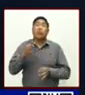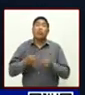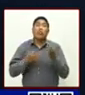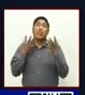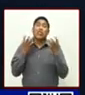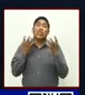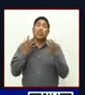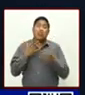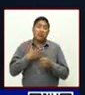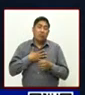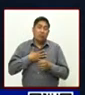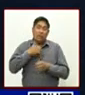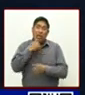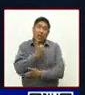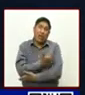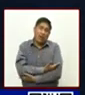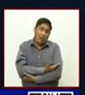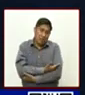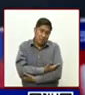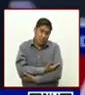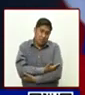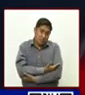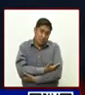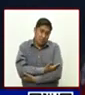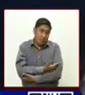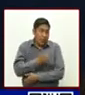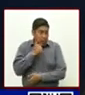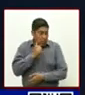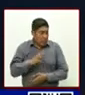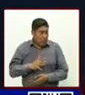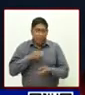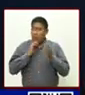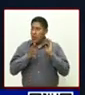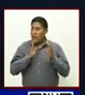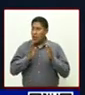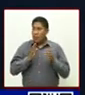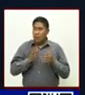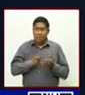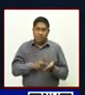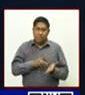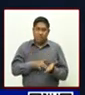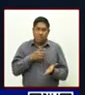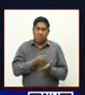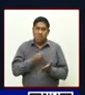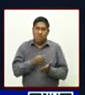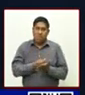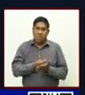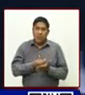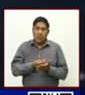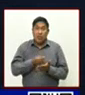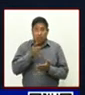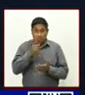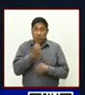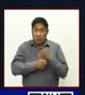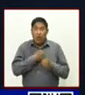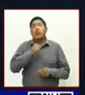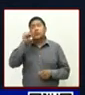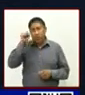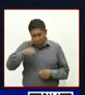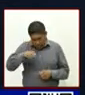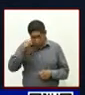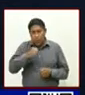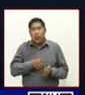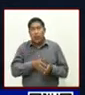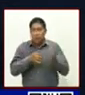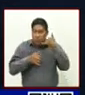Quiero justicia para mi hija. Señora, se habla inclusive de una extorsión que usted habría sido víctima. Sí.